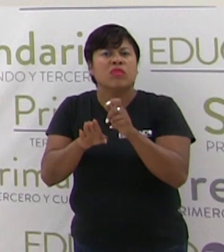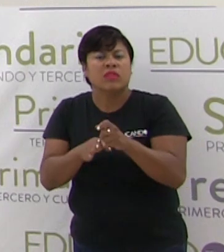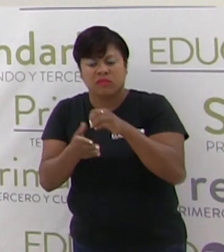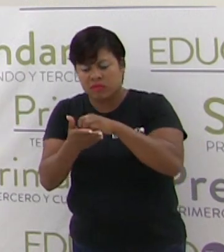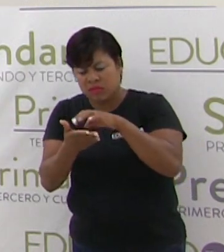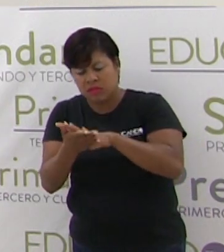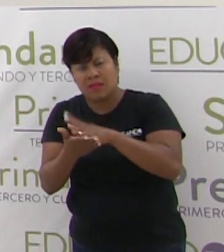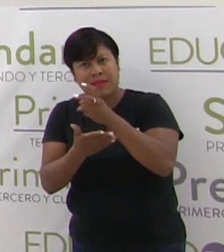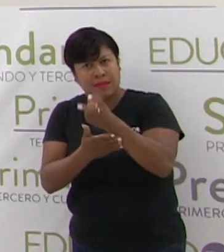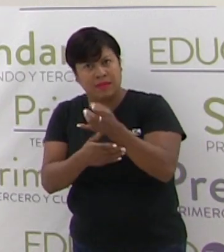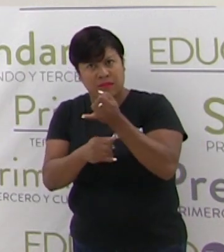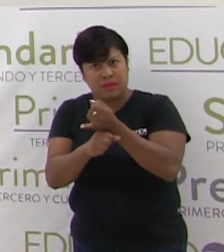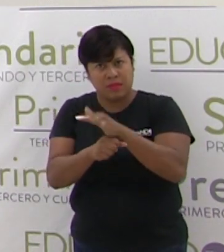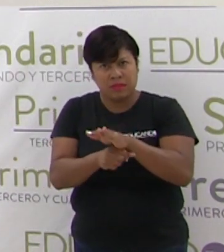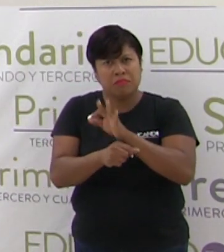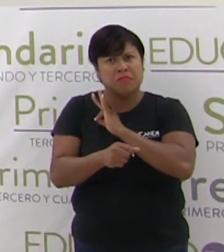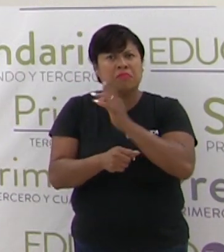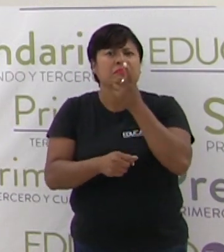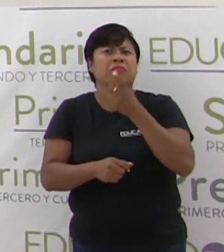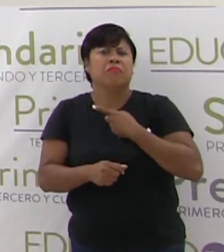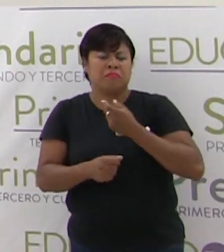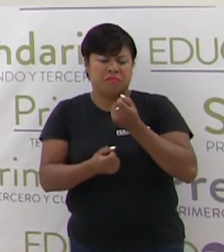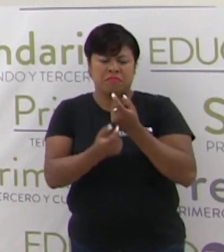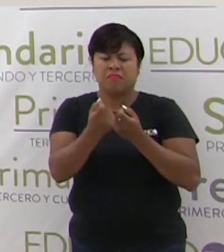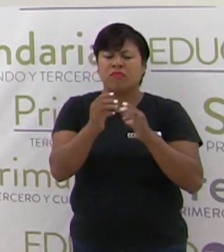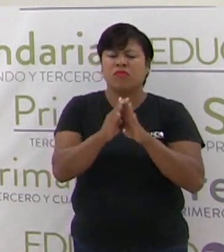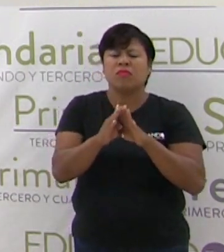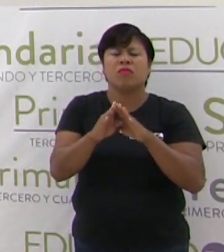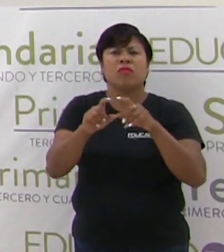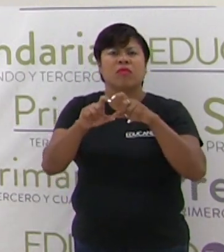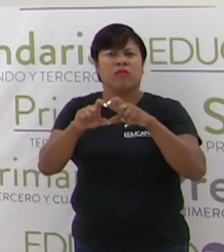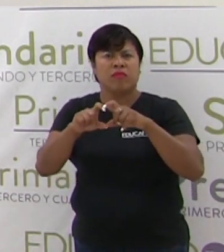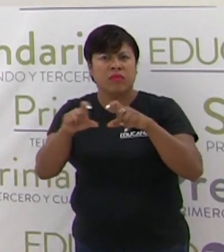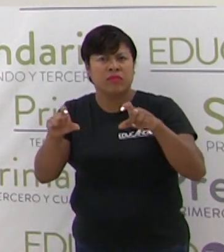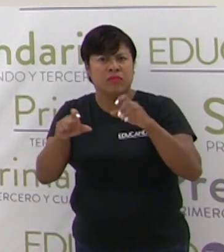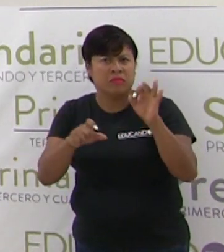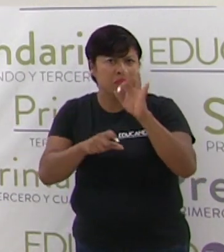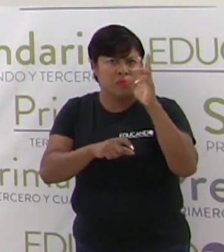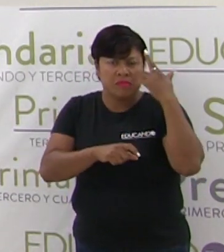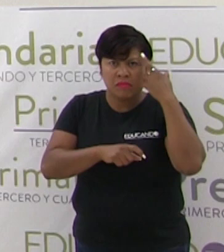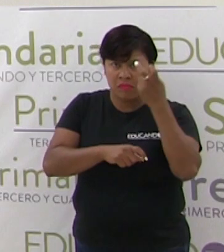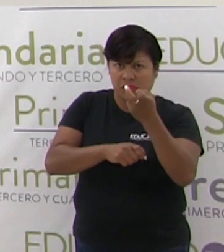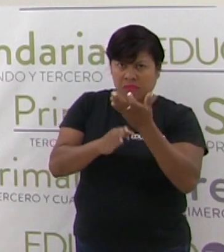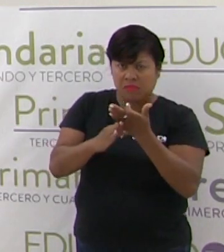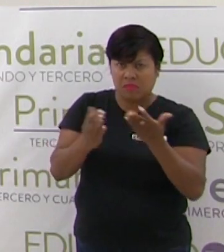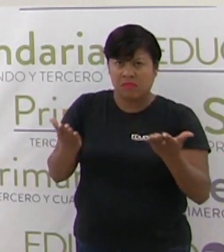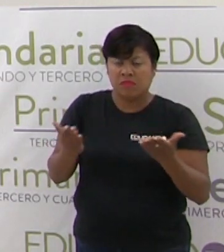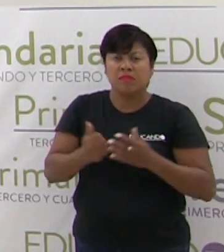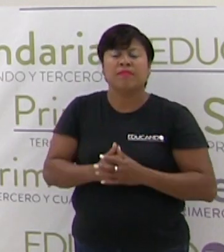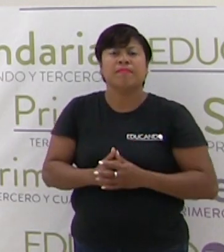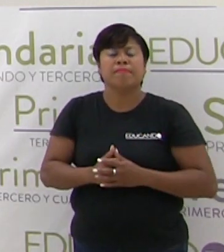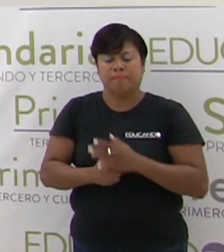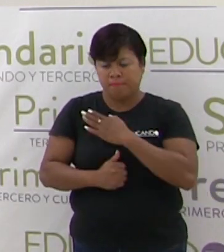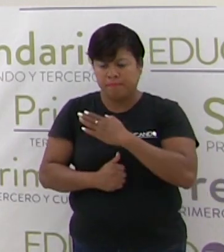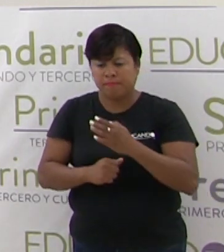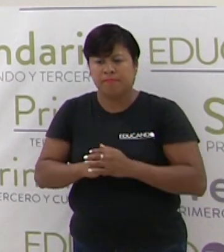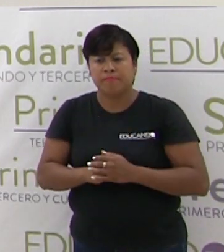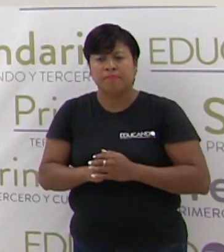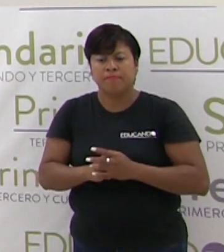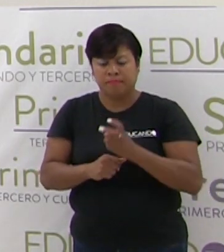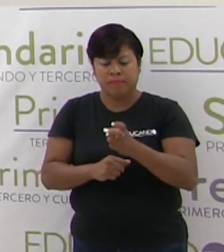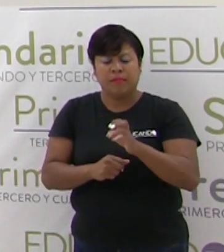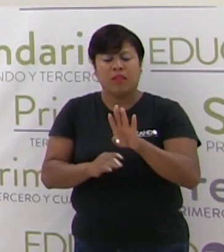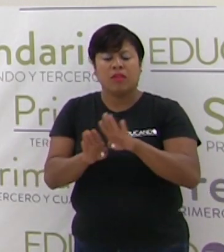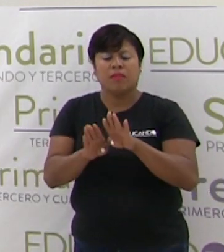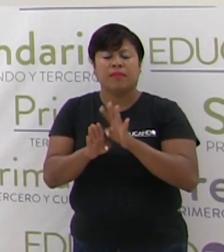información. Entonces, ¿pueden decirme alguna ficha que ustedes recuerdan en este momento? Bueno, el